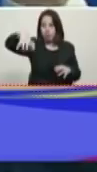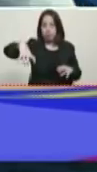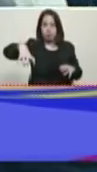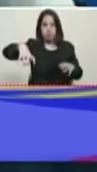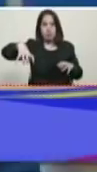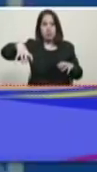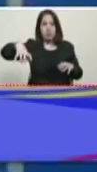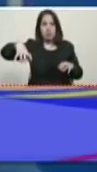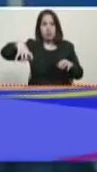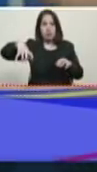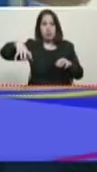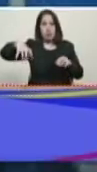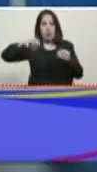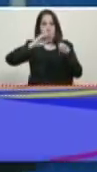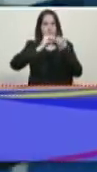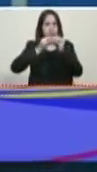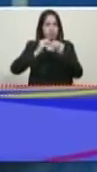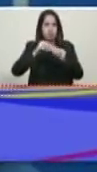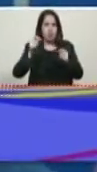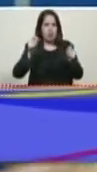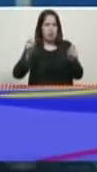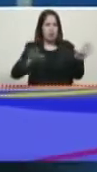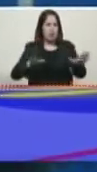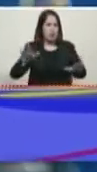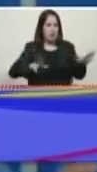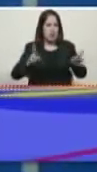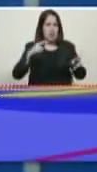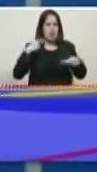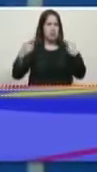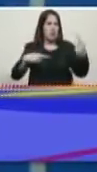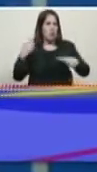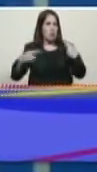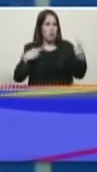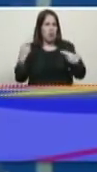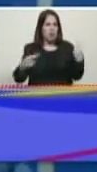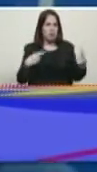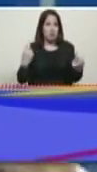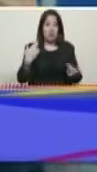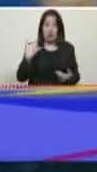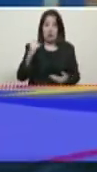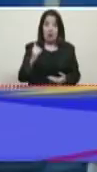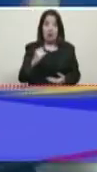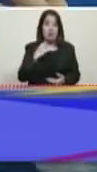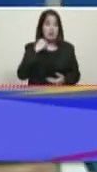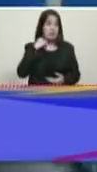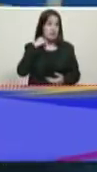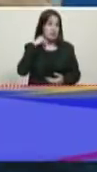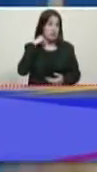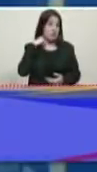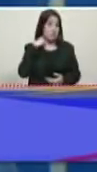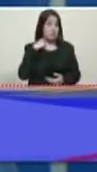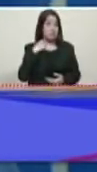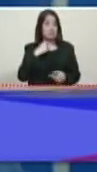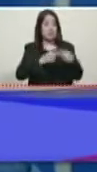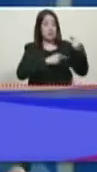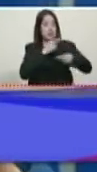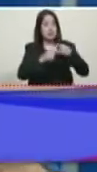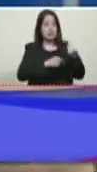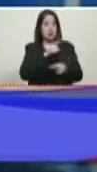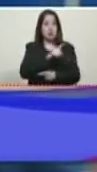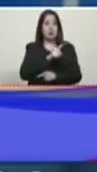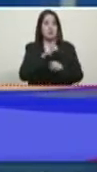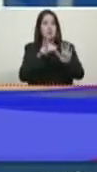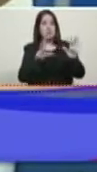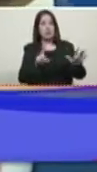castillo con restaurantes como hacen en todas las partes del mundo donde tienen este tipo de edificaciones del siglo 18 del siglo 17